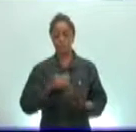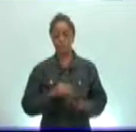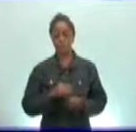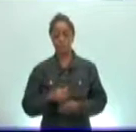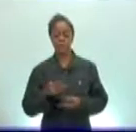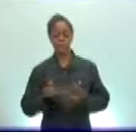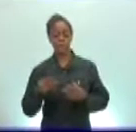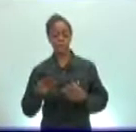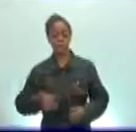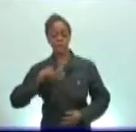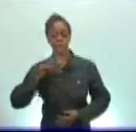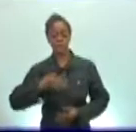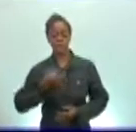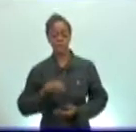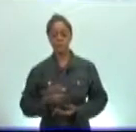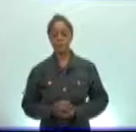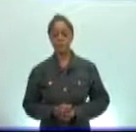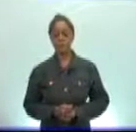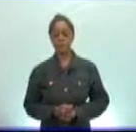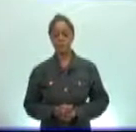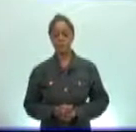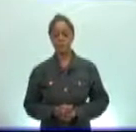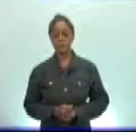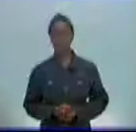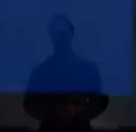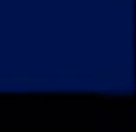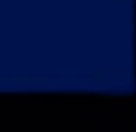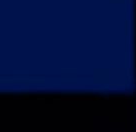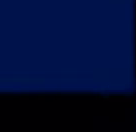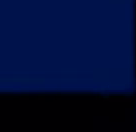para explicárselas.